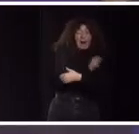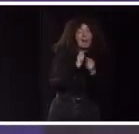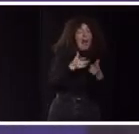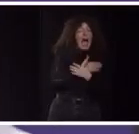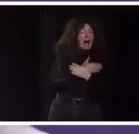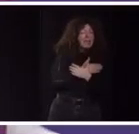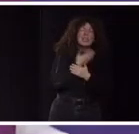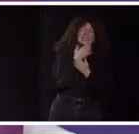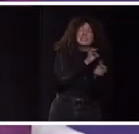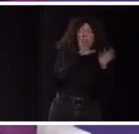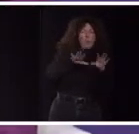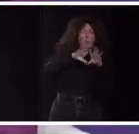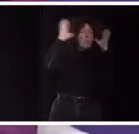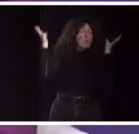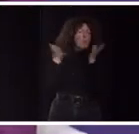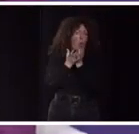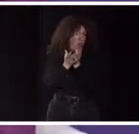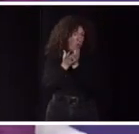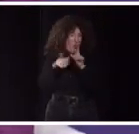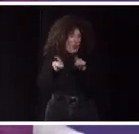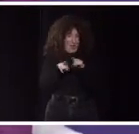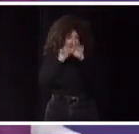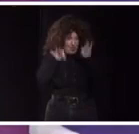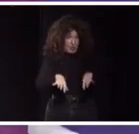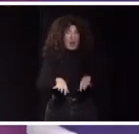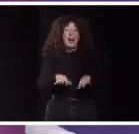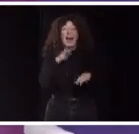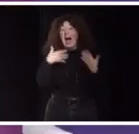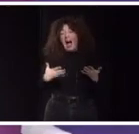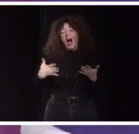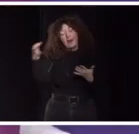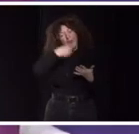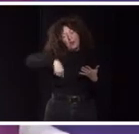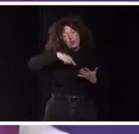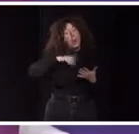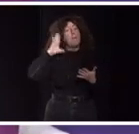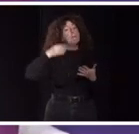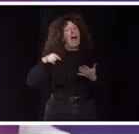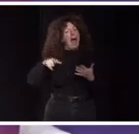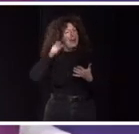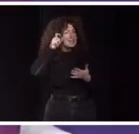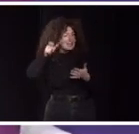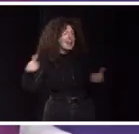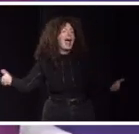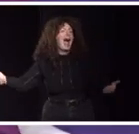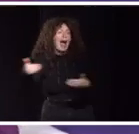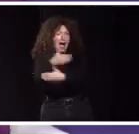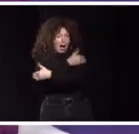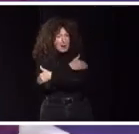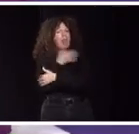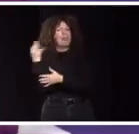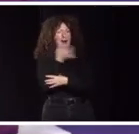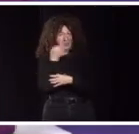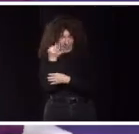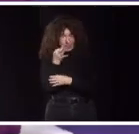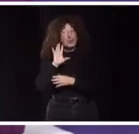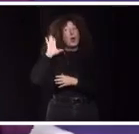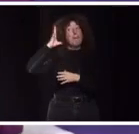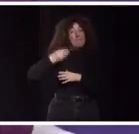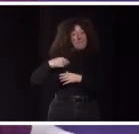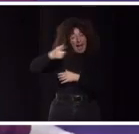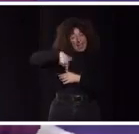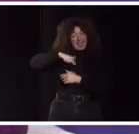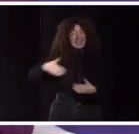todos los pueblos del mundo. Y en este caso había que abrazar a Palestina. Y para abrazar a Palestina hace